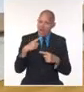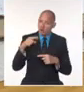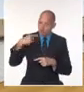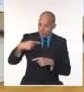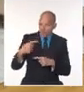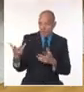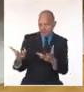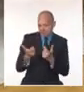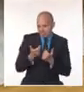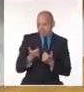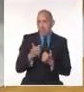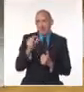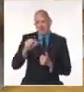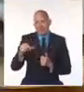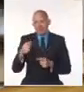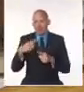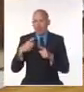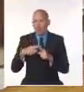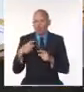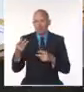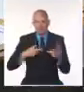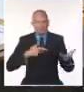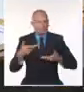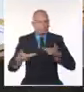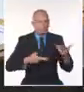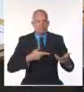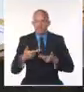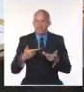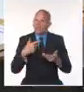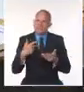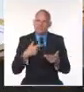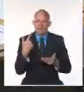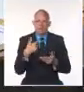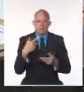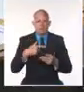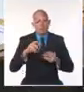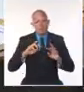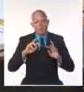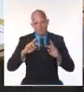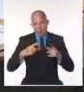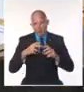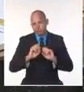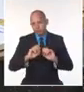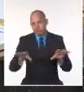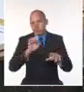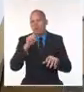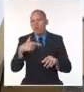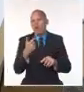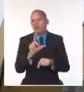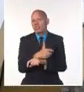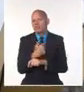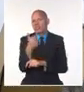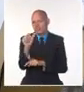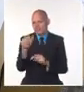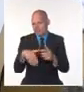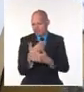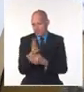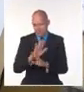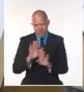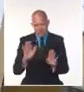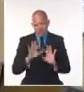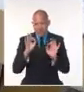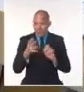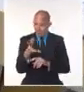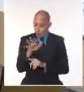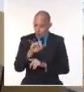tener los bufetes. Estamos en unos términos de legalización de entre los 7 y los 10 días, con capacidades diarias de